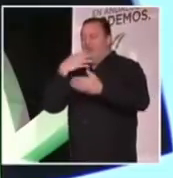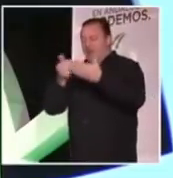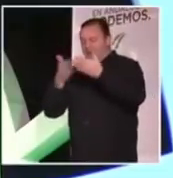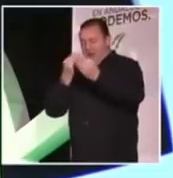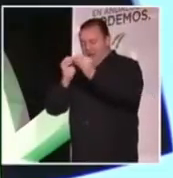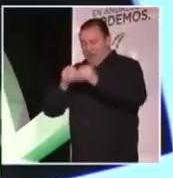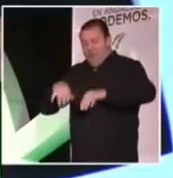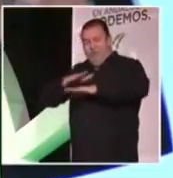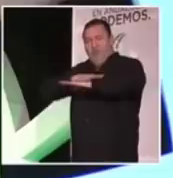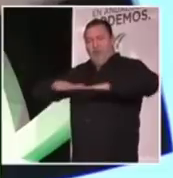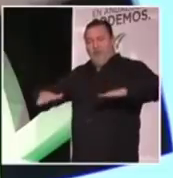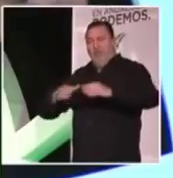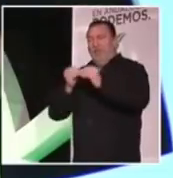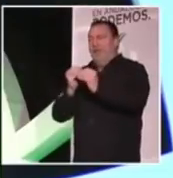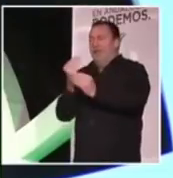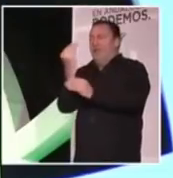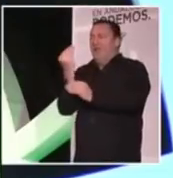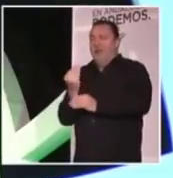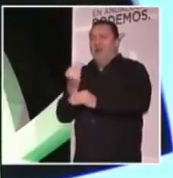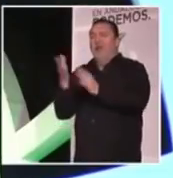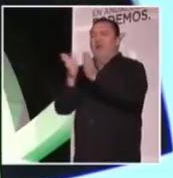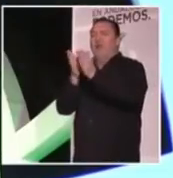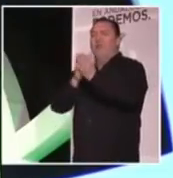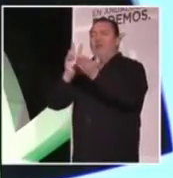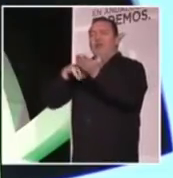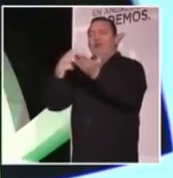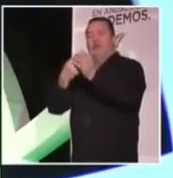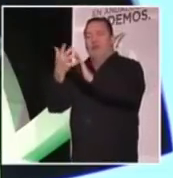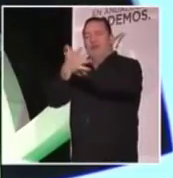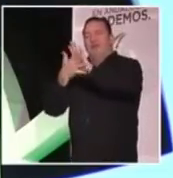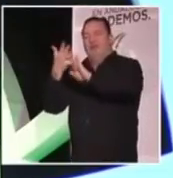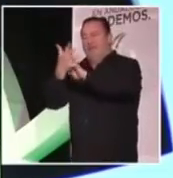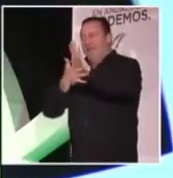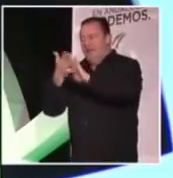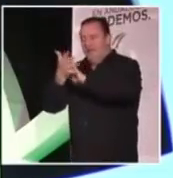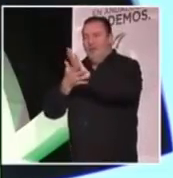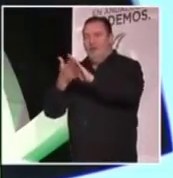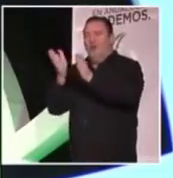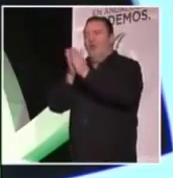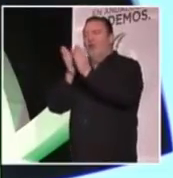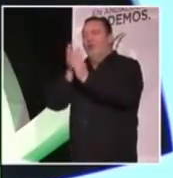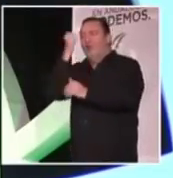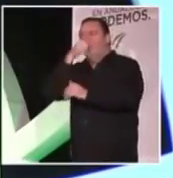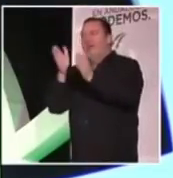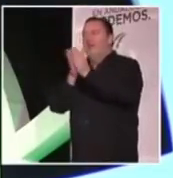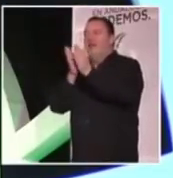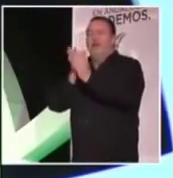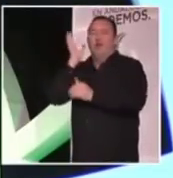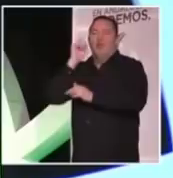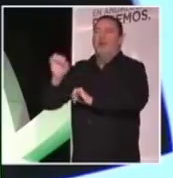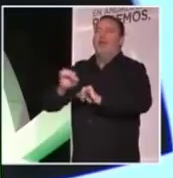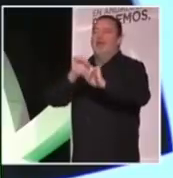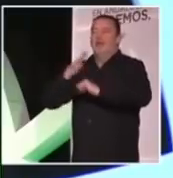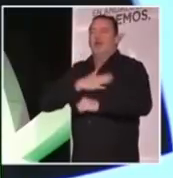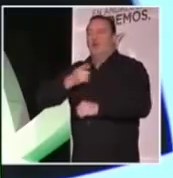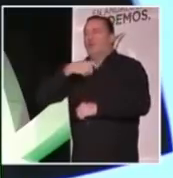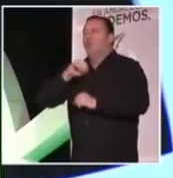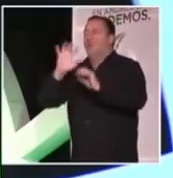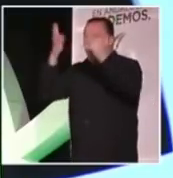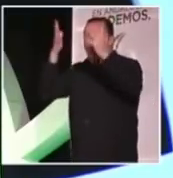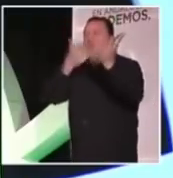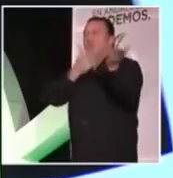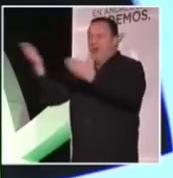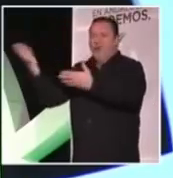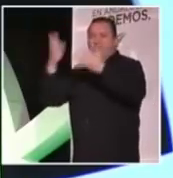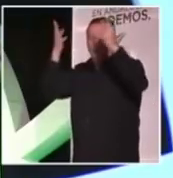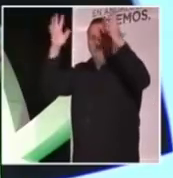este escenario, los compañeros intérpretes de lengua de signos, los compañeros y compañeras que nos protegen. Un aplauso para ellos